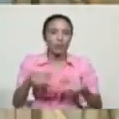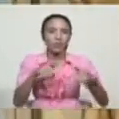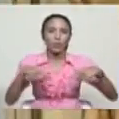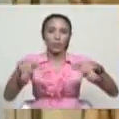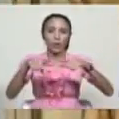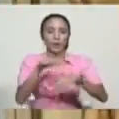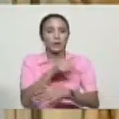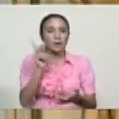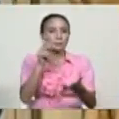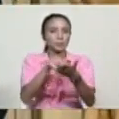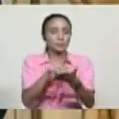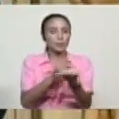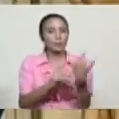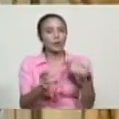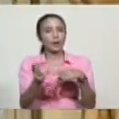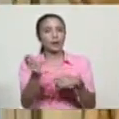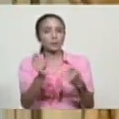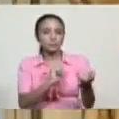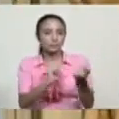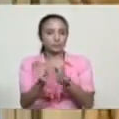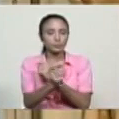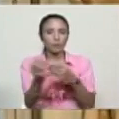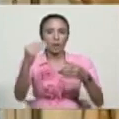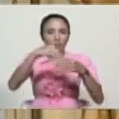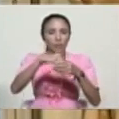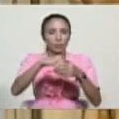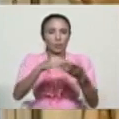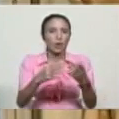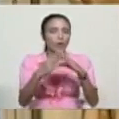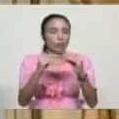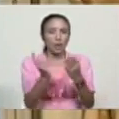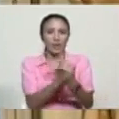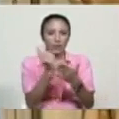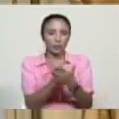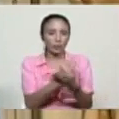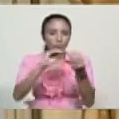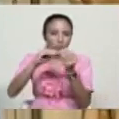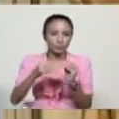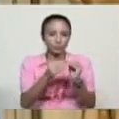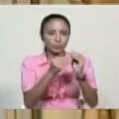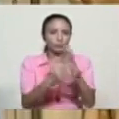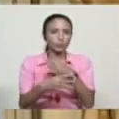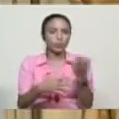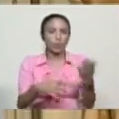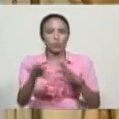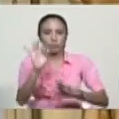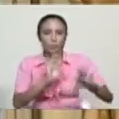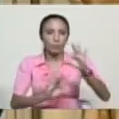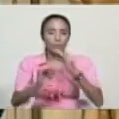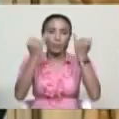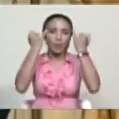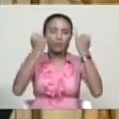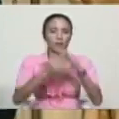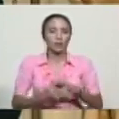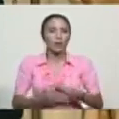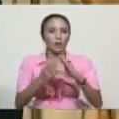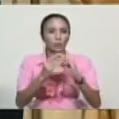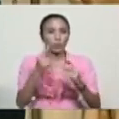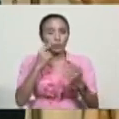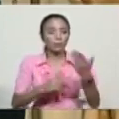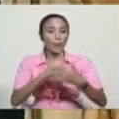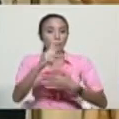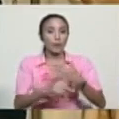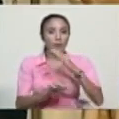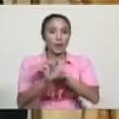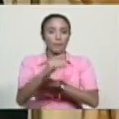para conformar su estructura principal. Este Plan de la Patria es continuidad